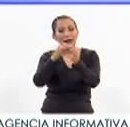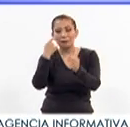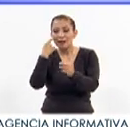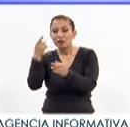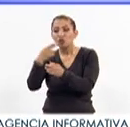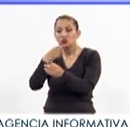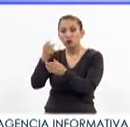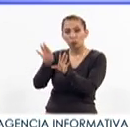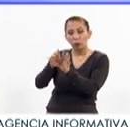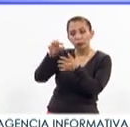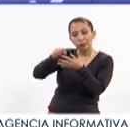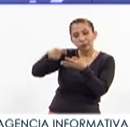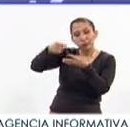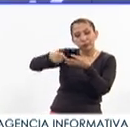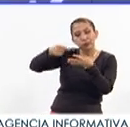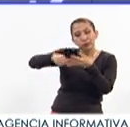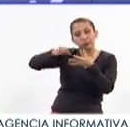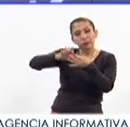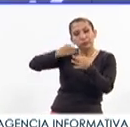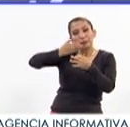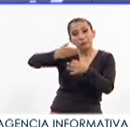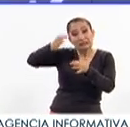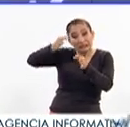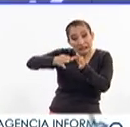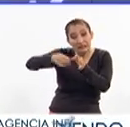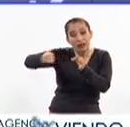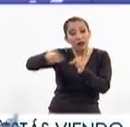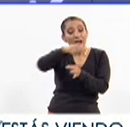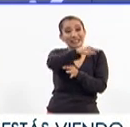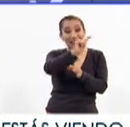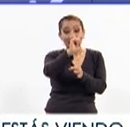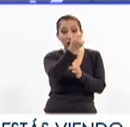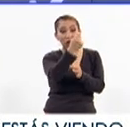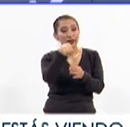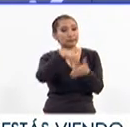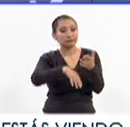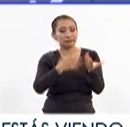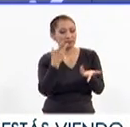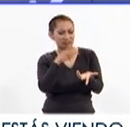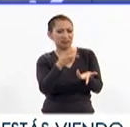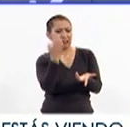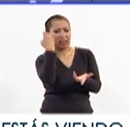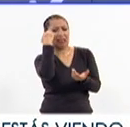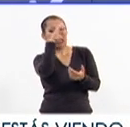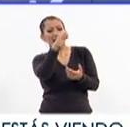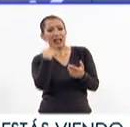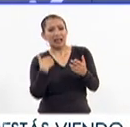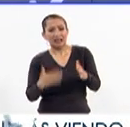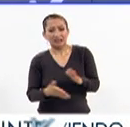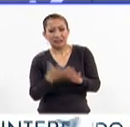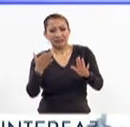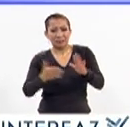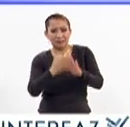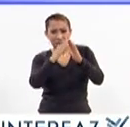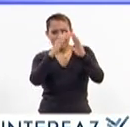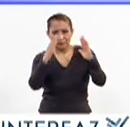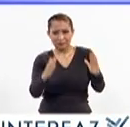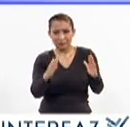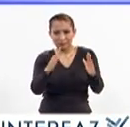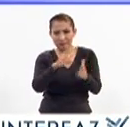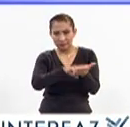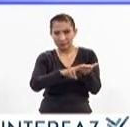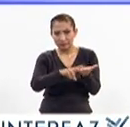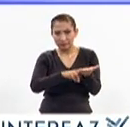explicación adecuada, una difusión correcta, ese tipo de tecnologías en lo que es las construcciones